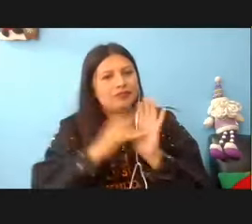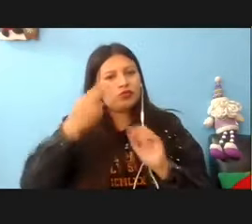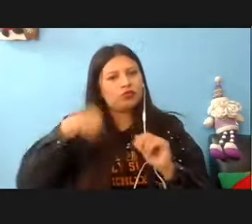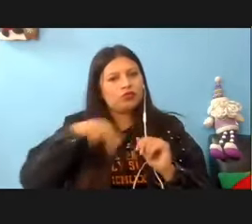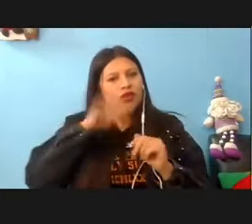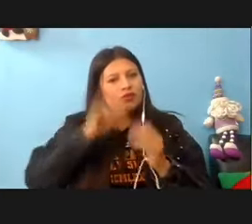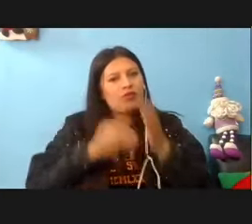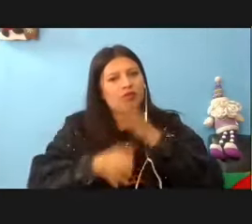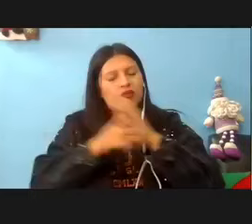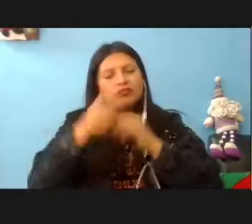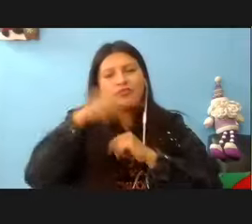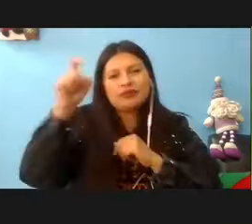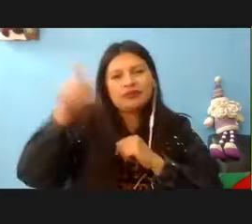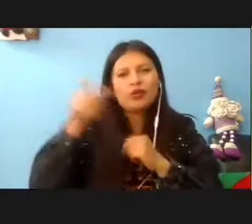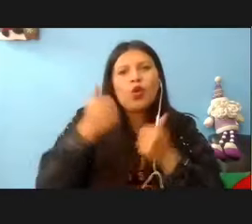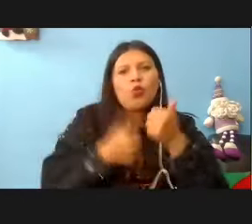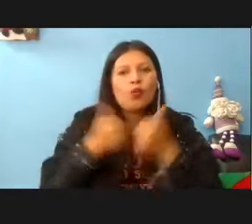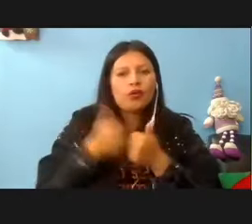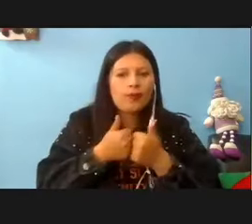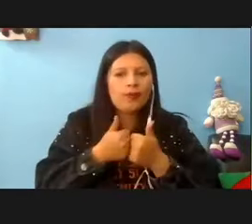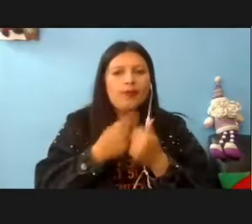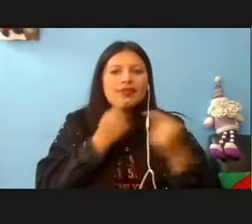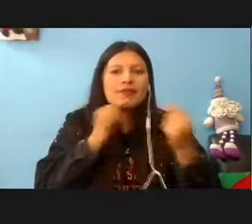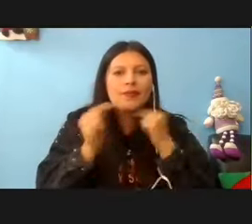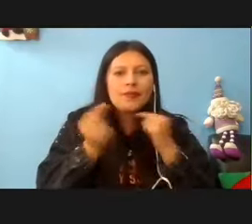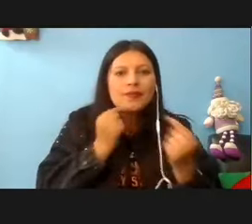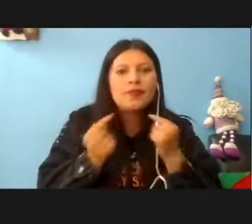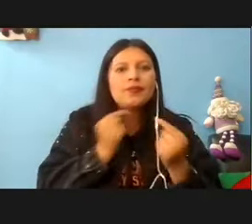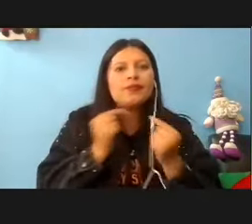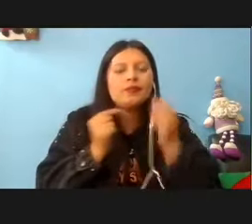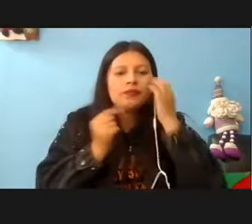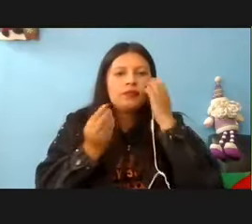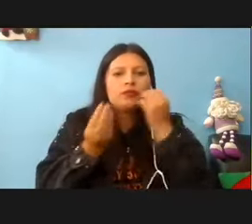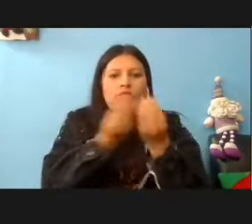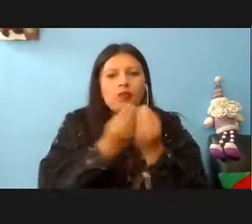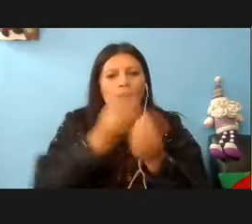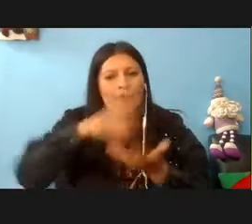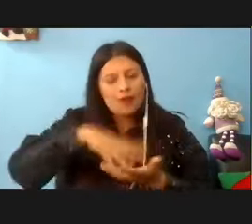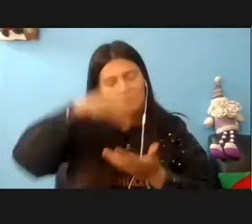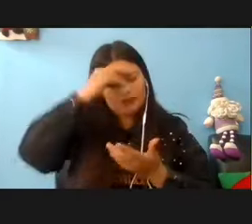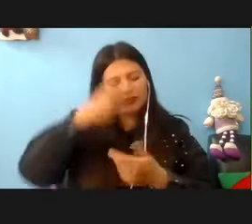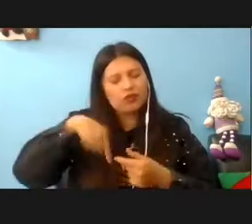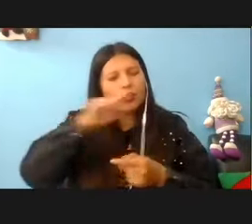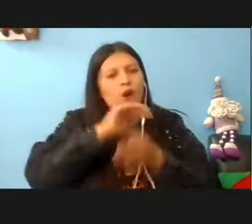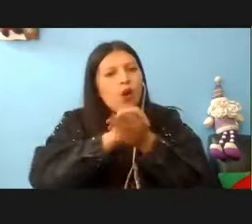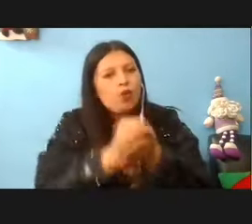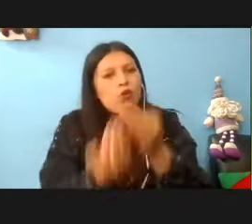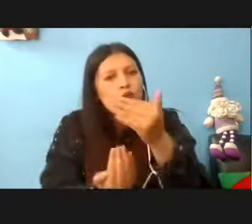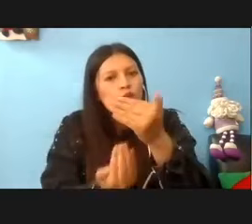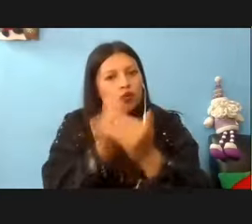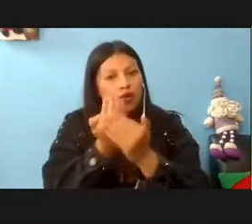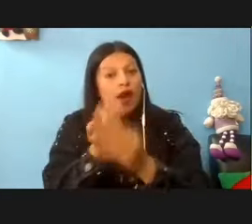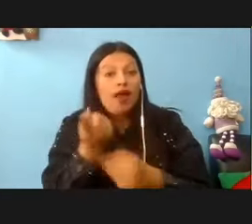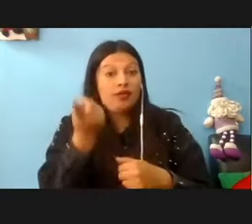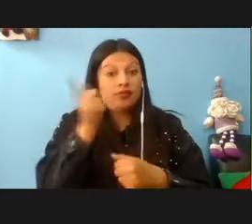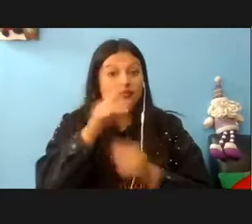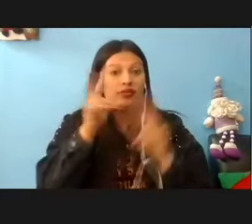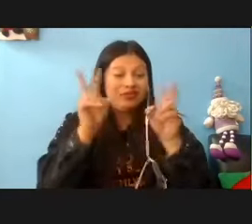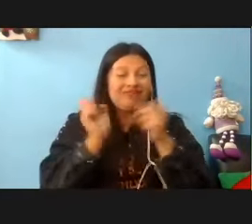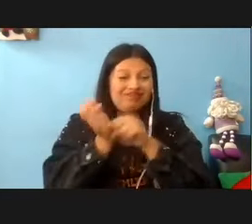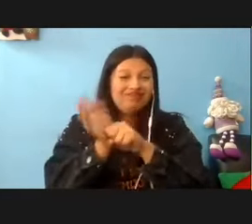instaló una necesidad y es una necesidad de diálogo conjunto, de aprender sobre metodologías nuevas que incluso con la